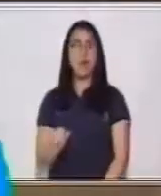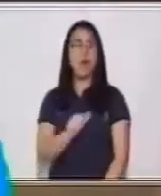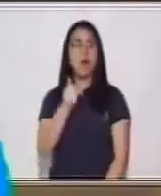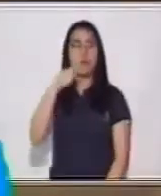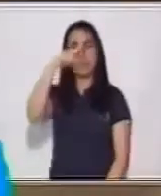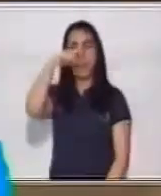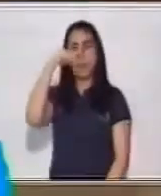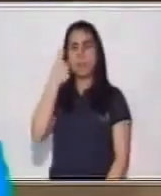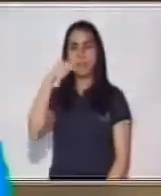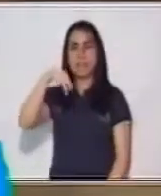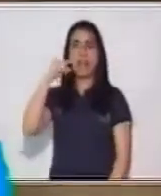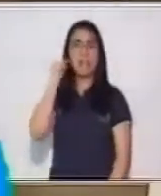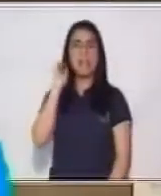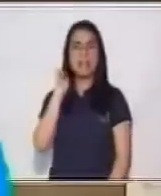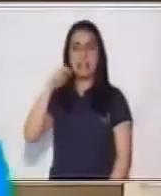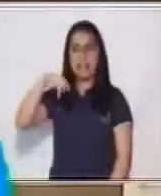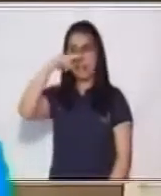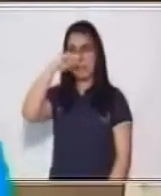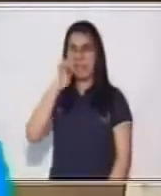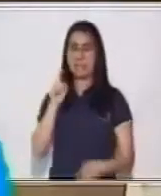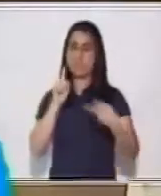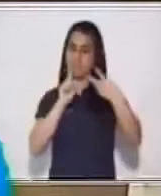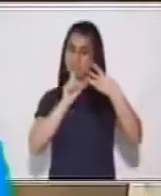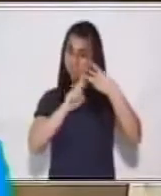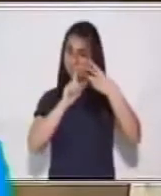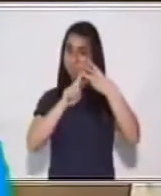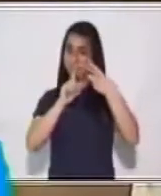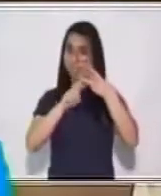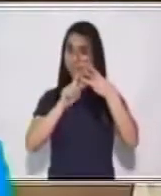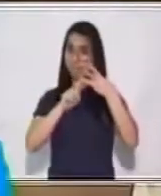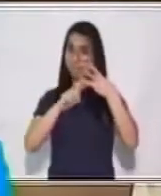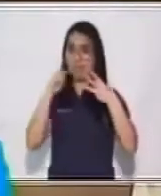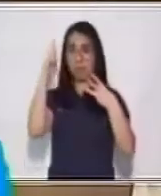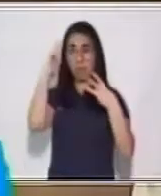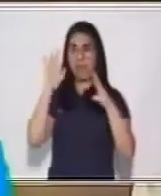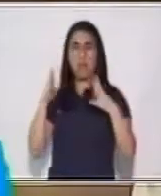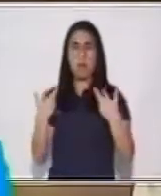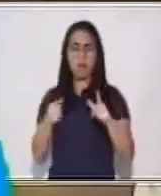adyacente. Entonces, en este caso vamos a tener A